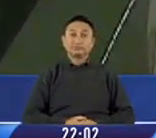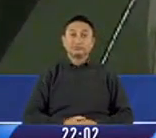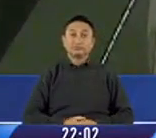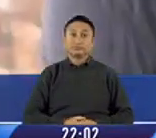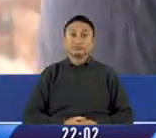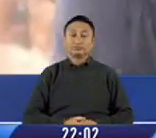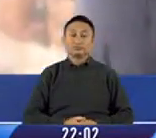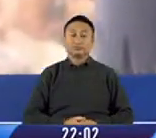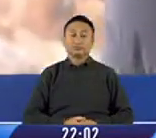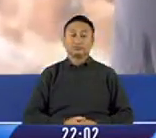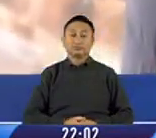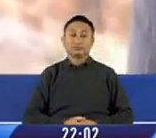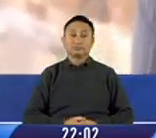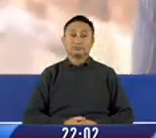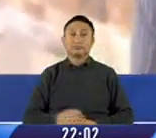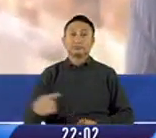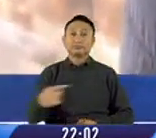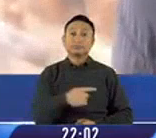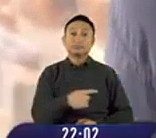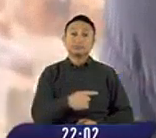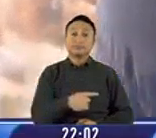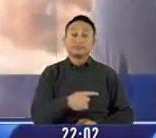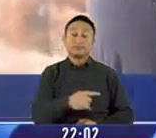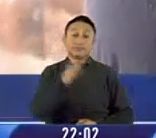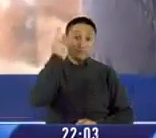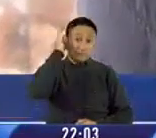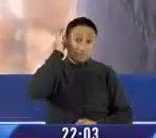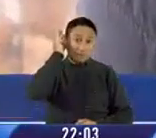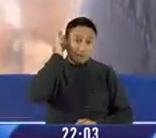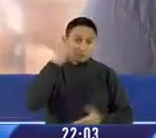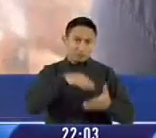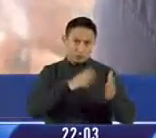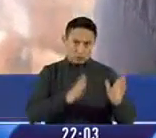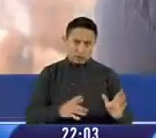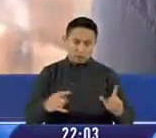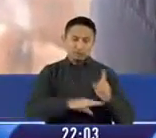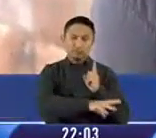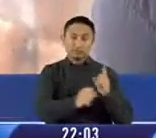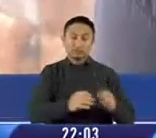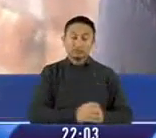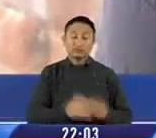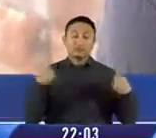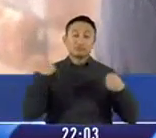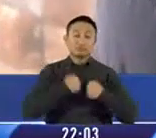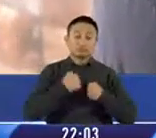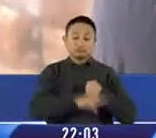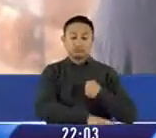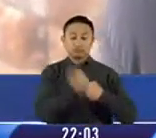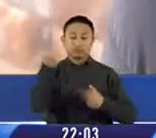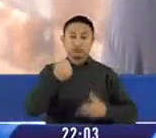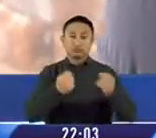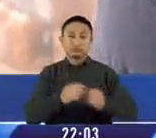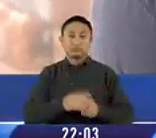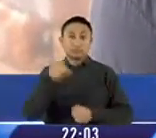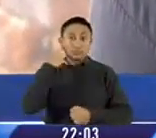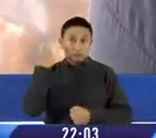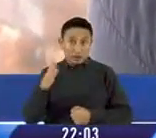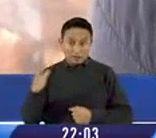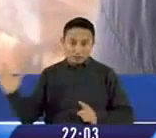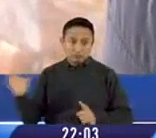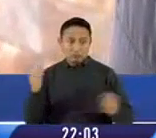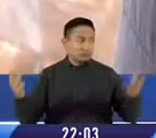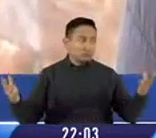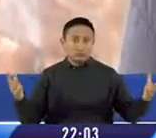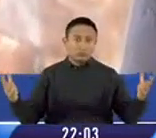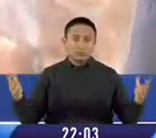familia. Se bajan y les roban a la chica, a unos estudiantes. Le van quitando el bolso y con nosotros, con la bulla que escuchamos,